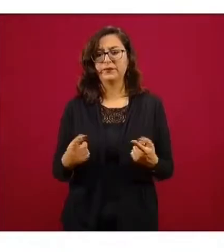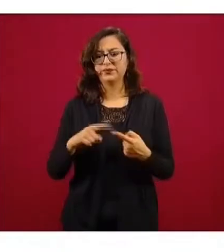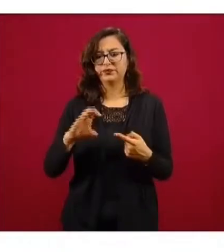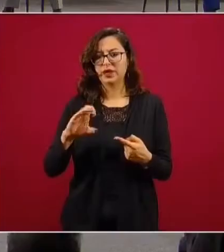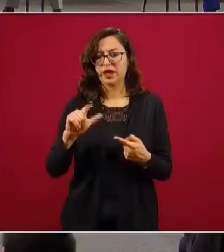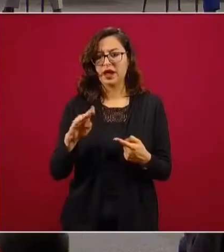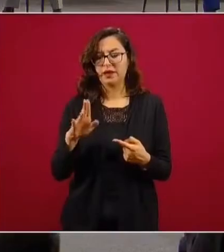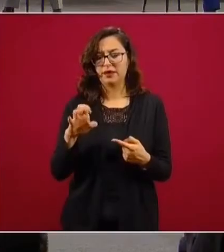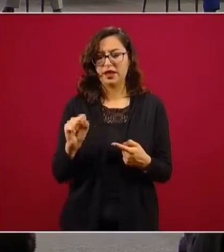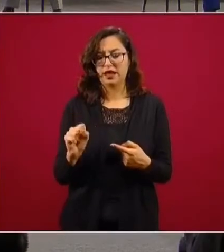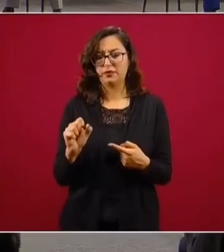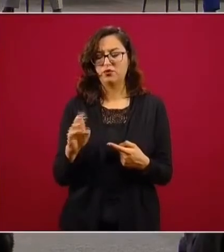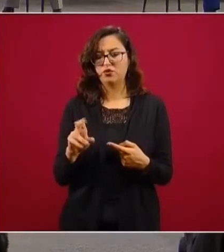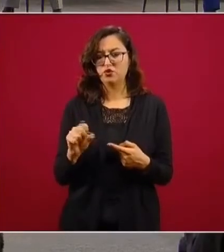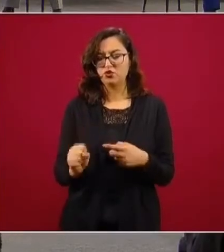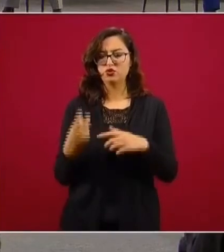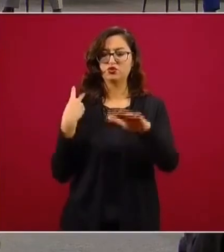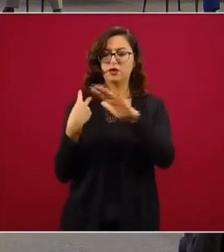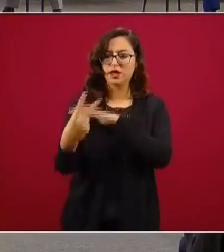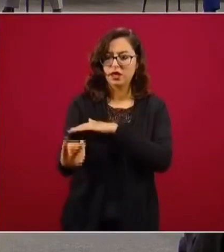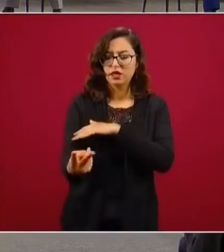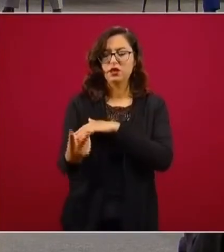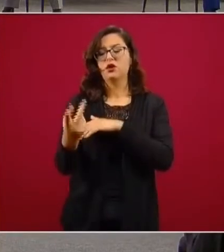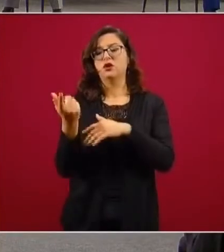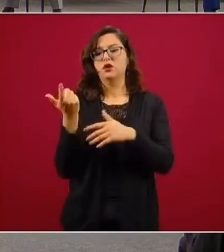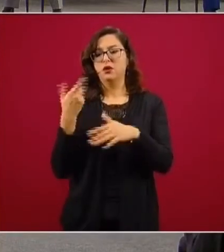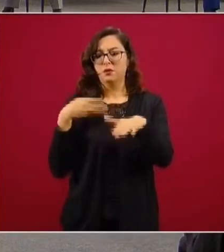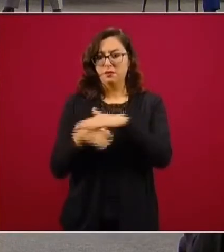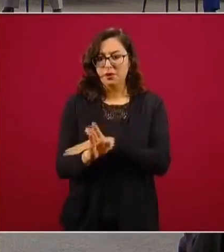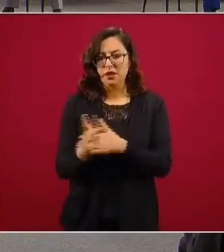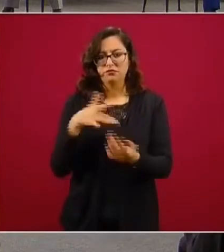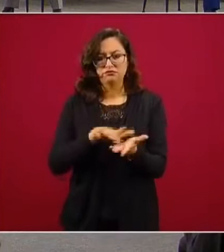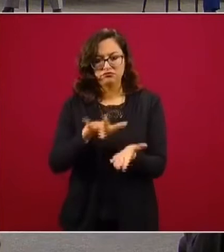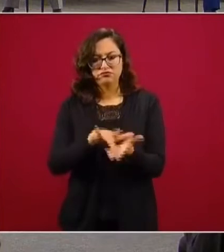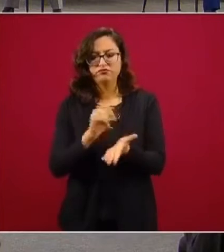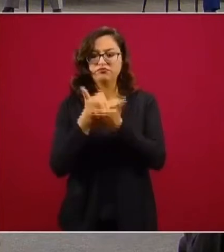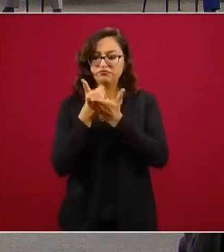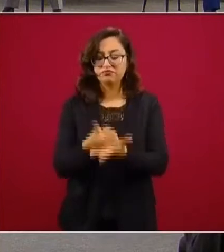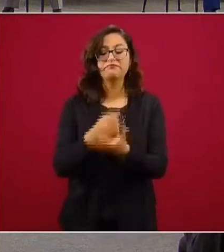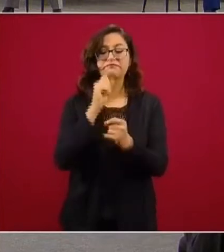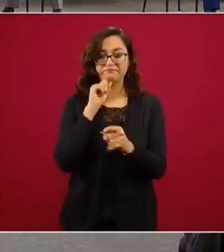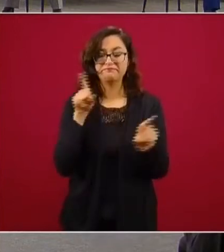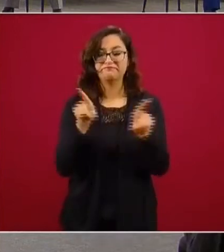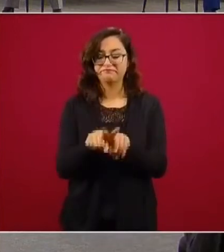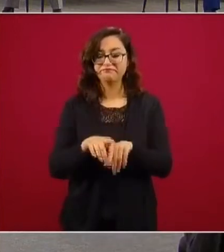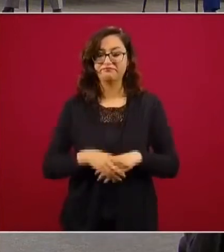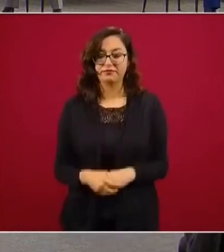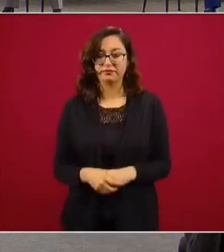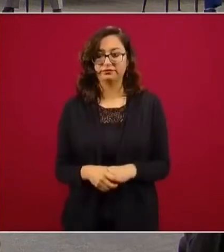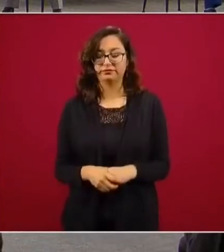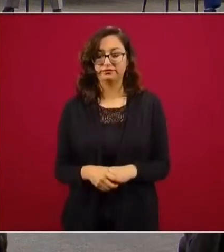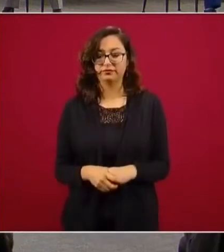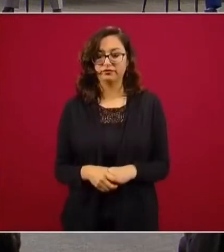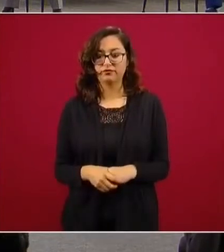cablebús, trolebuses y metro en la Ciudad de México, que se han traducido en ahorros significativos y también en el criterio de